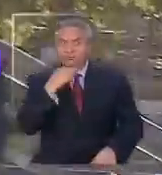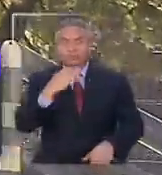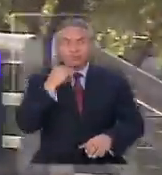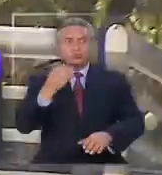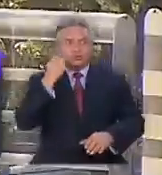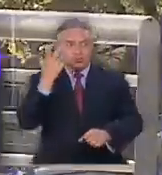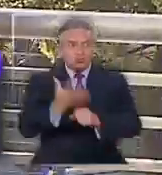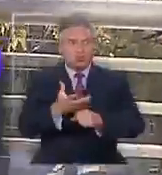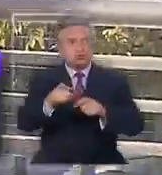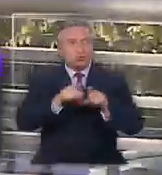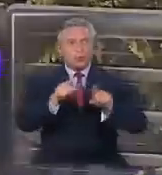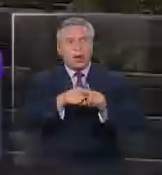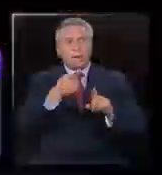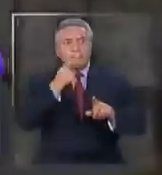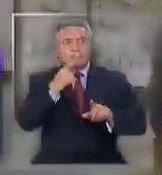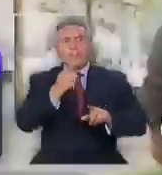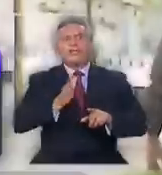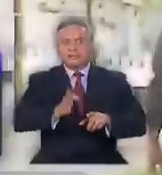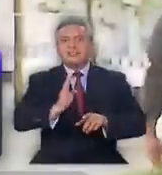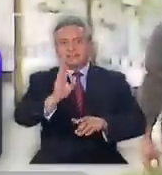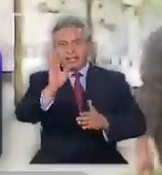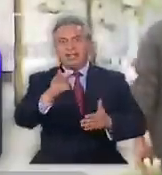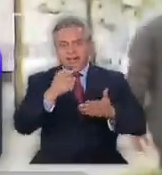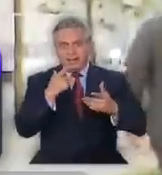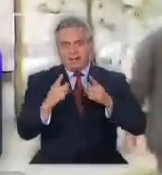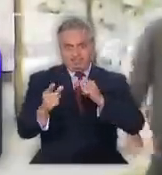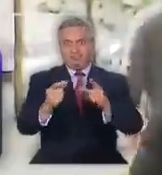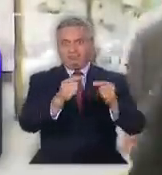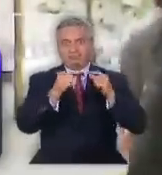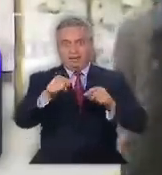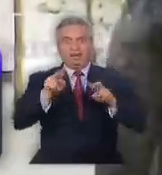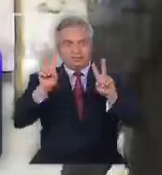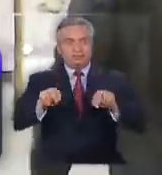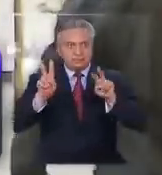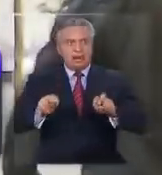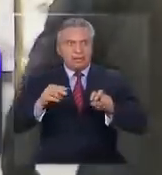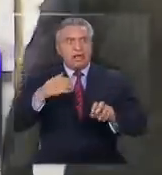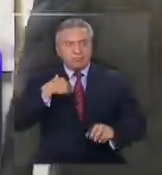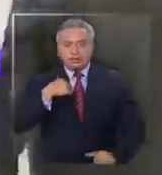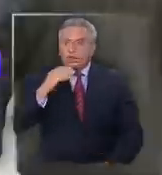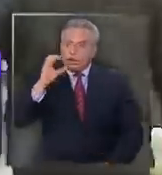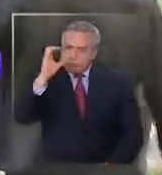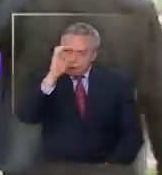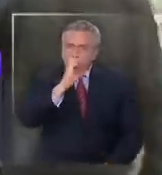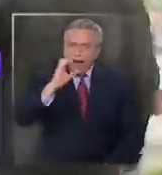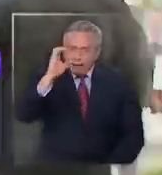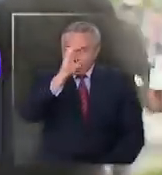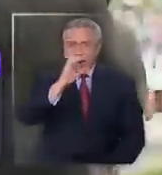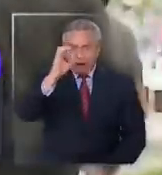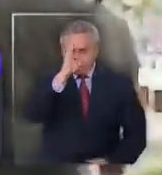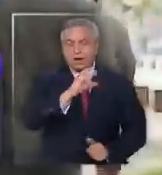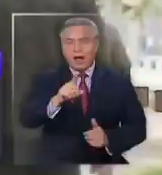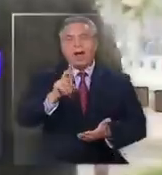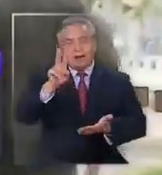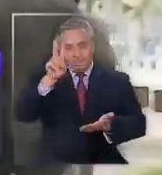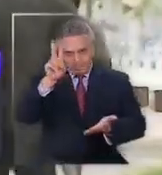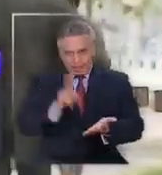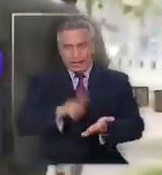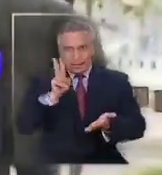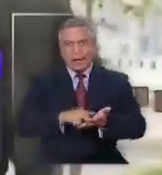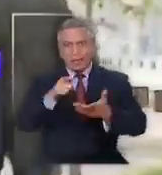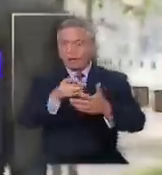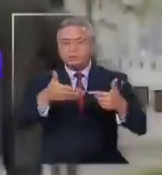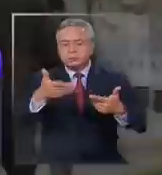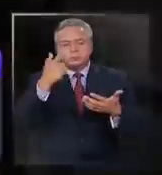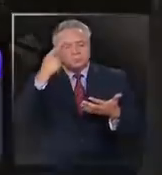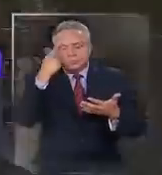Entonces, más que discurso y seguir hablando el tema, nosotros lo que buscamos como ONG es que de una vez por todas se empiezan a plantear qué